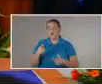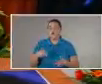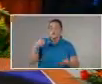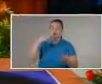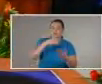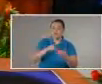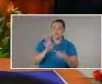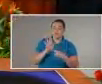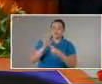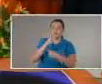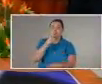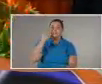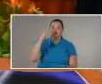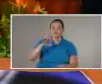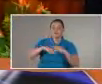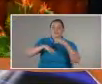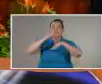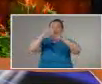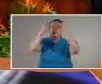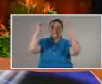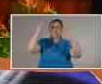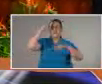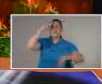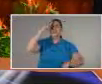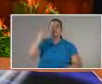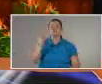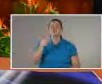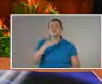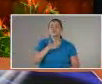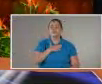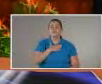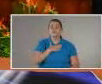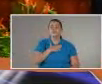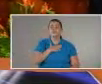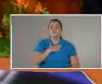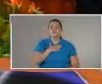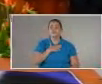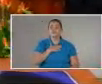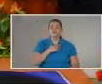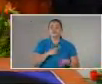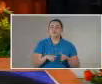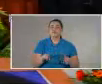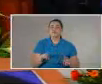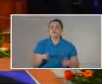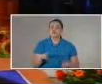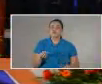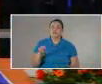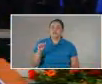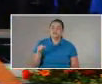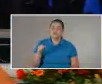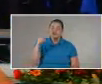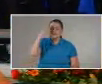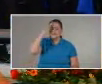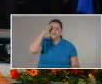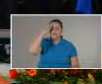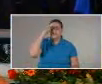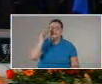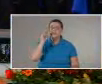qué? ¿Por qué y por qué a mí? Pero lo que sí sé es que vas a encontrar